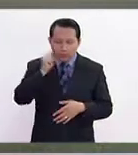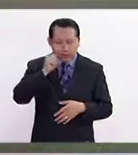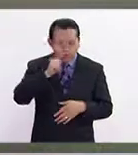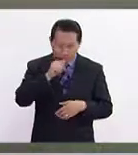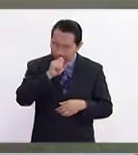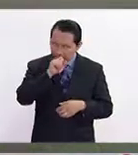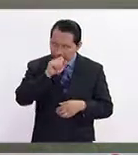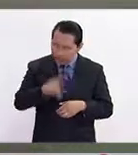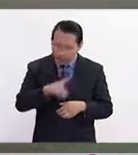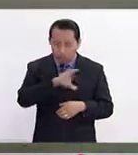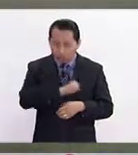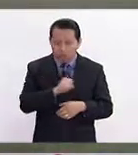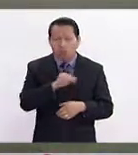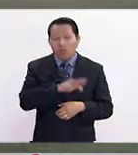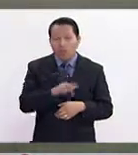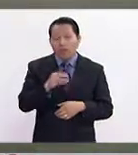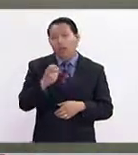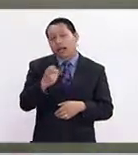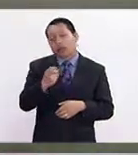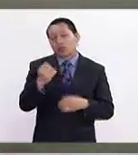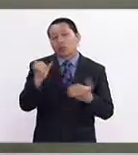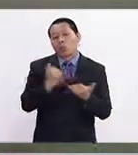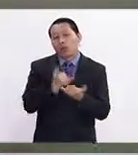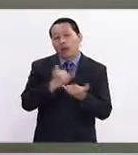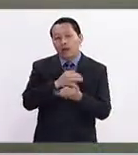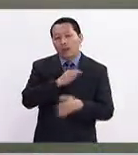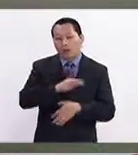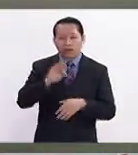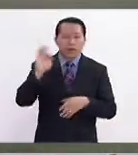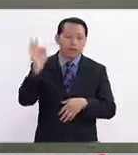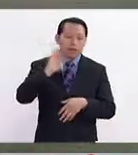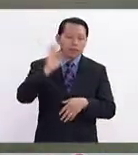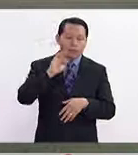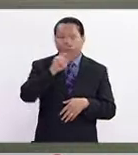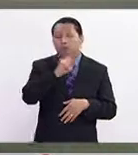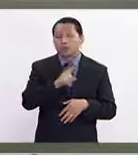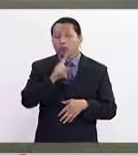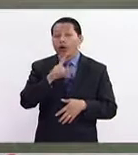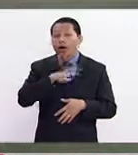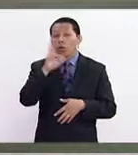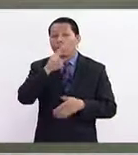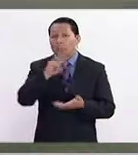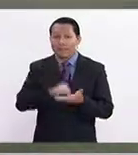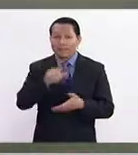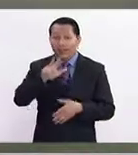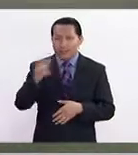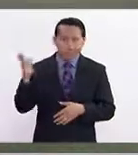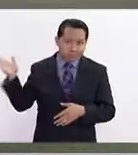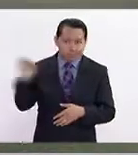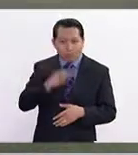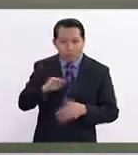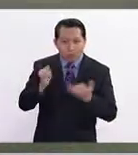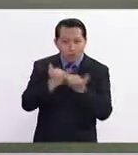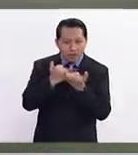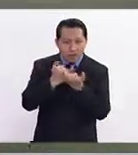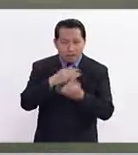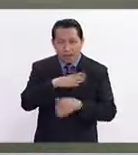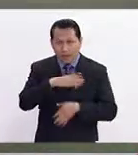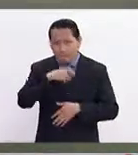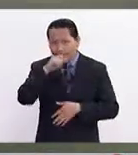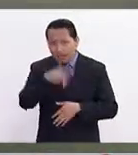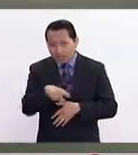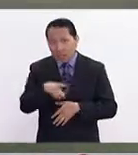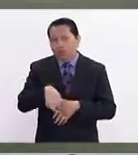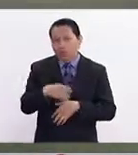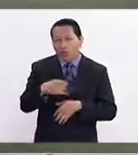y podría ser esta también una situación en la que México también se pudiera estar viendo con el equipo de casa, porque en el